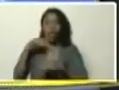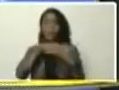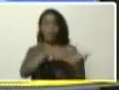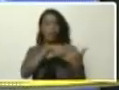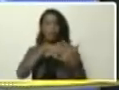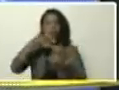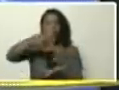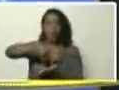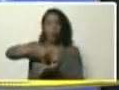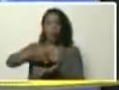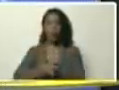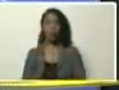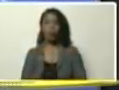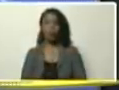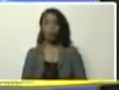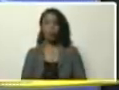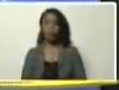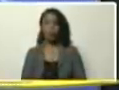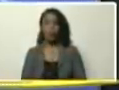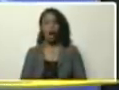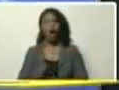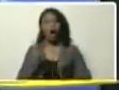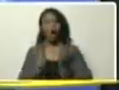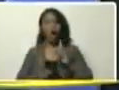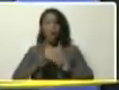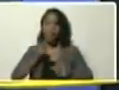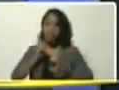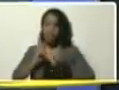Carabobo. Y a veces